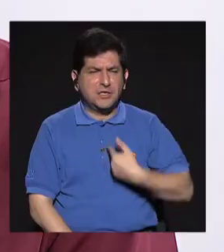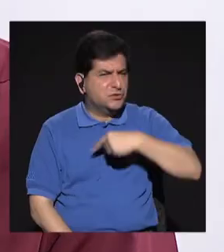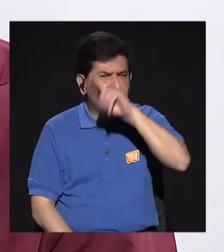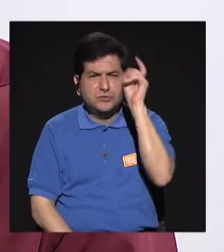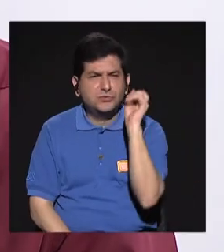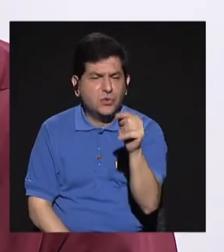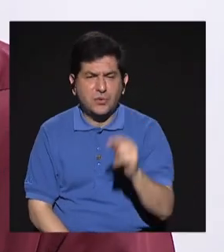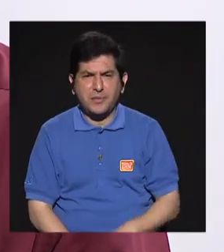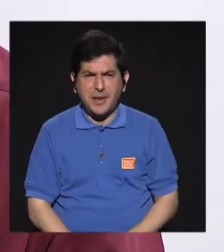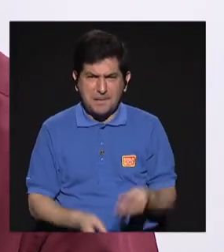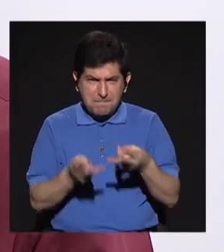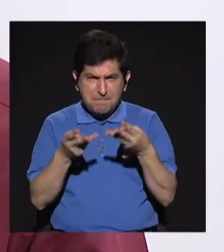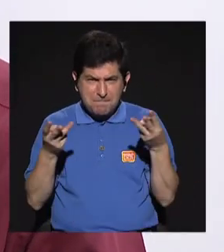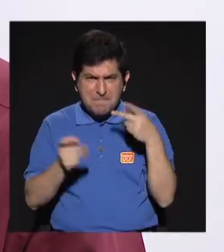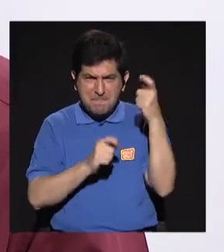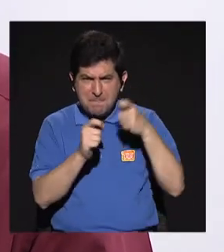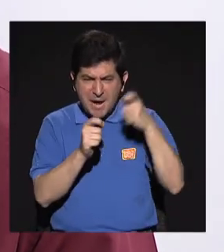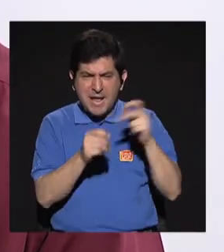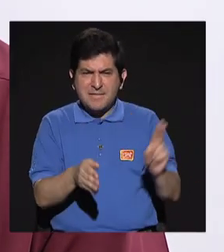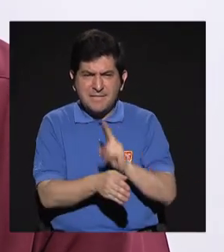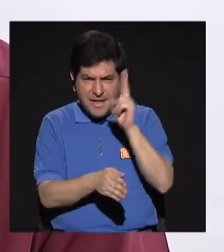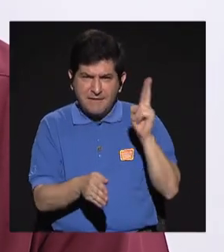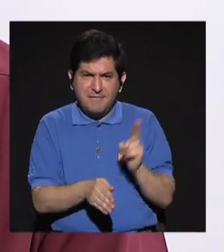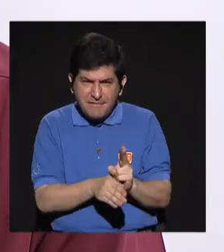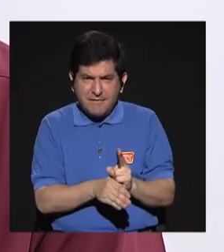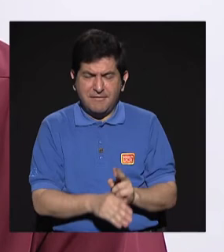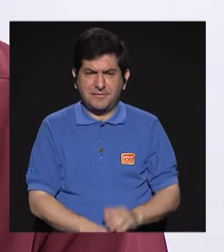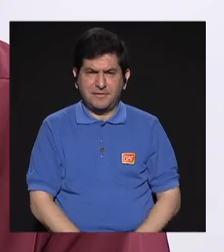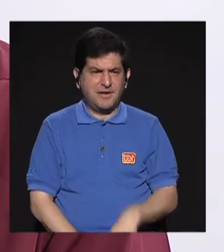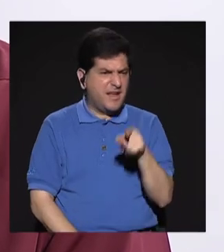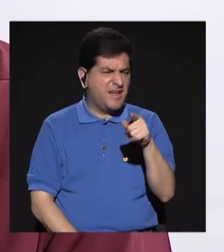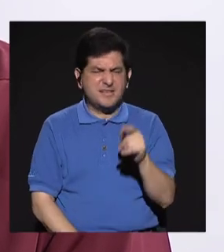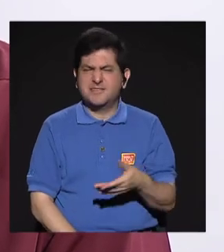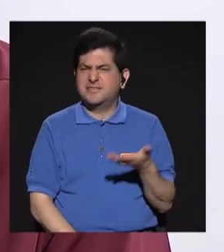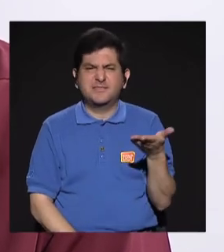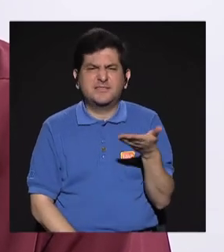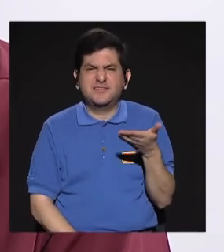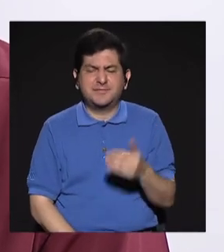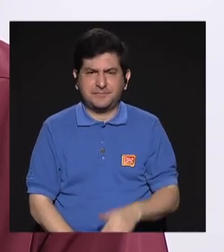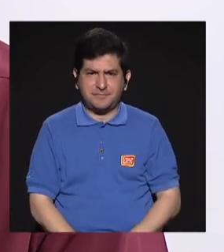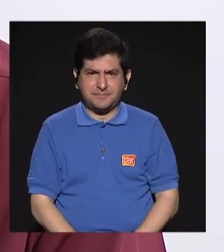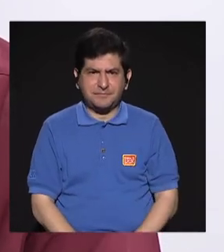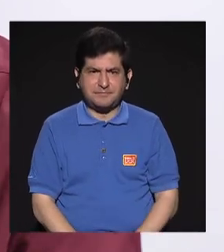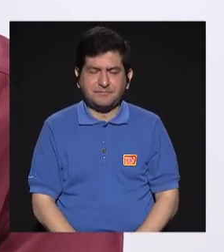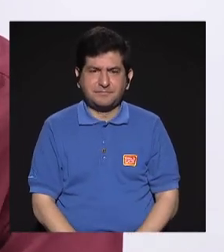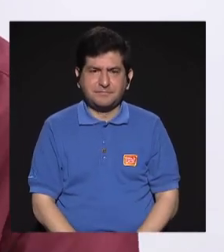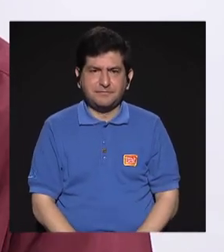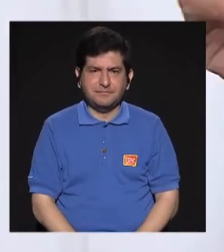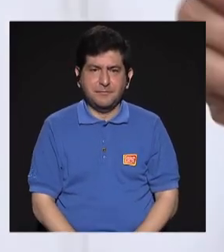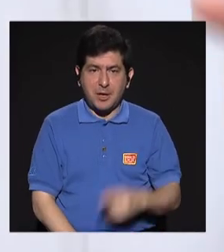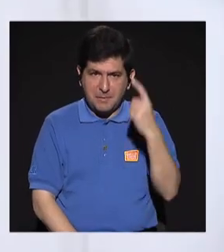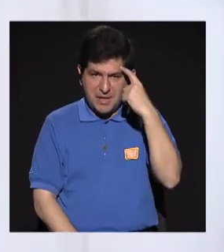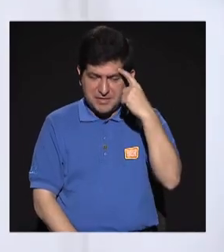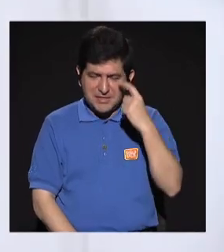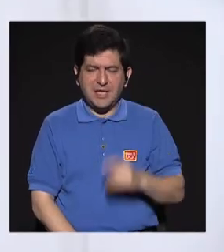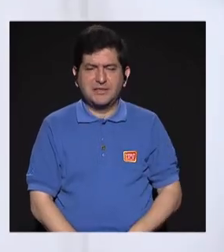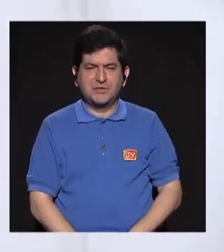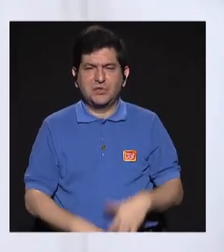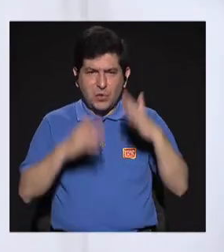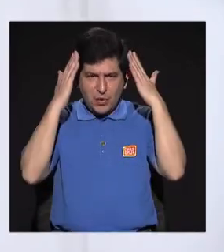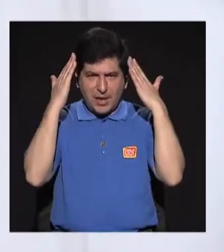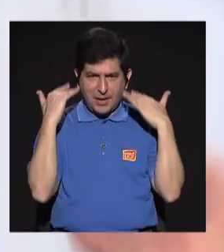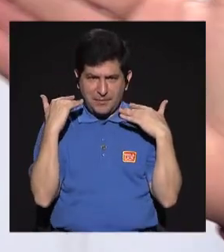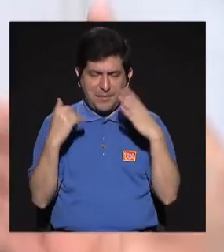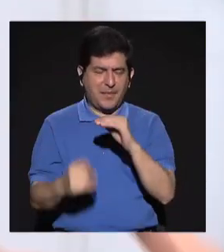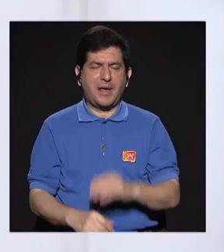no le pregunté del material propiamente que ustedes utilizan acá qué tipo qué tipo de material en términos del